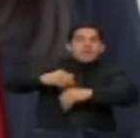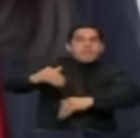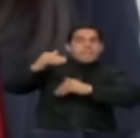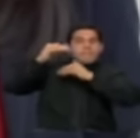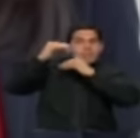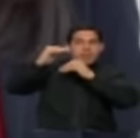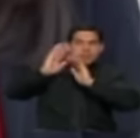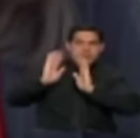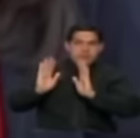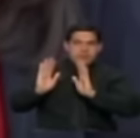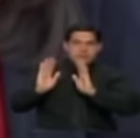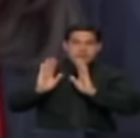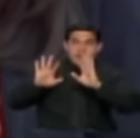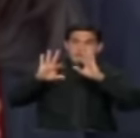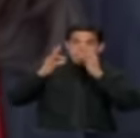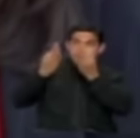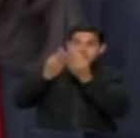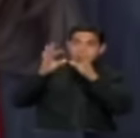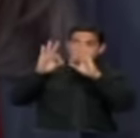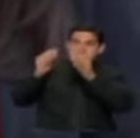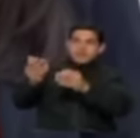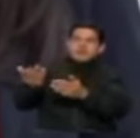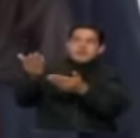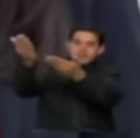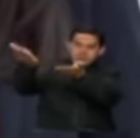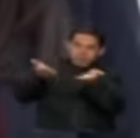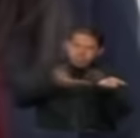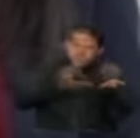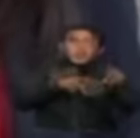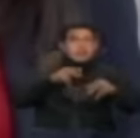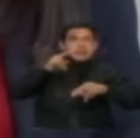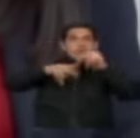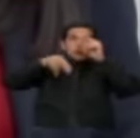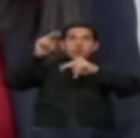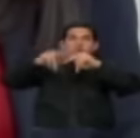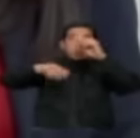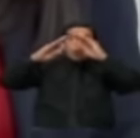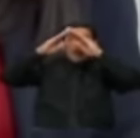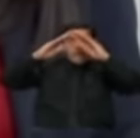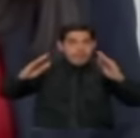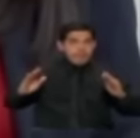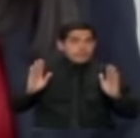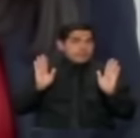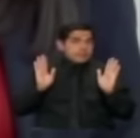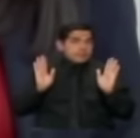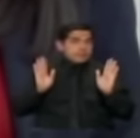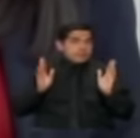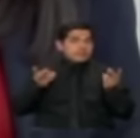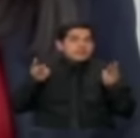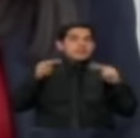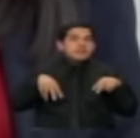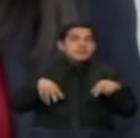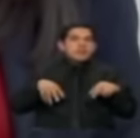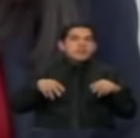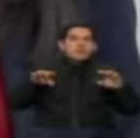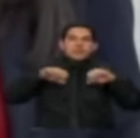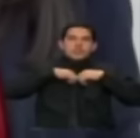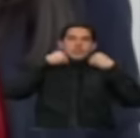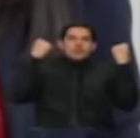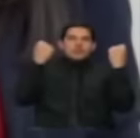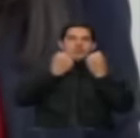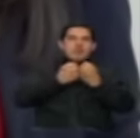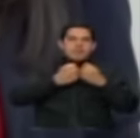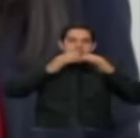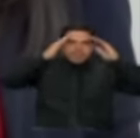para que esas familias tengan un hogar, un sitio seguro donde estar. Pero también desde lo que planteamos como Frente Social en cuanto a